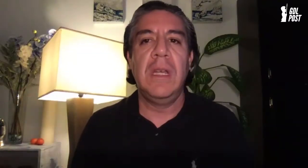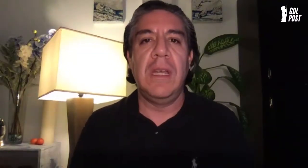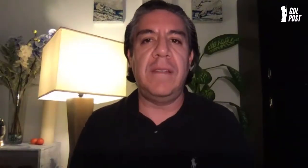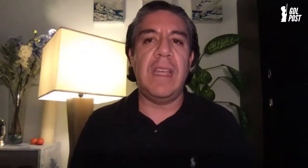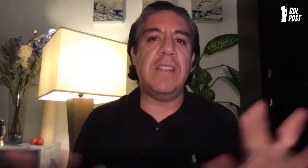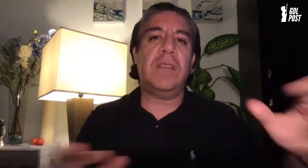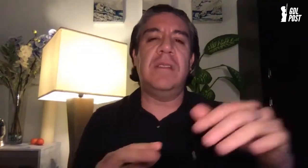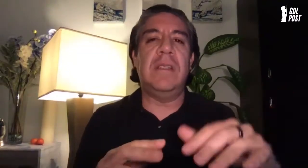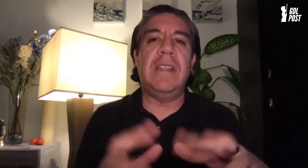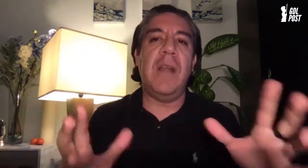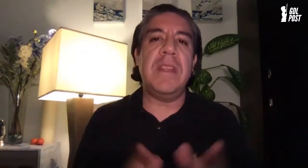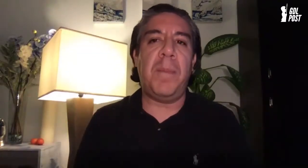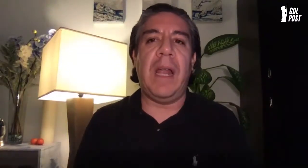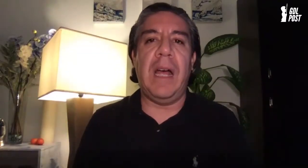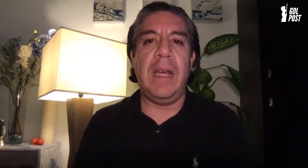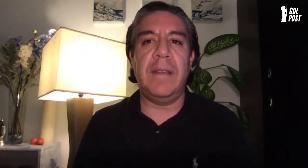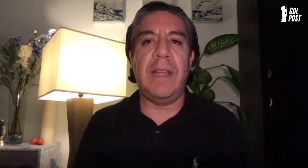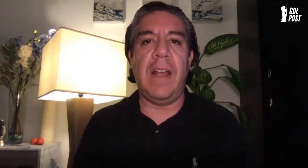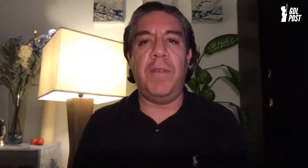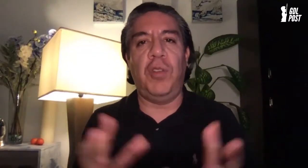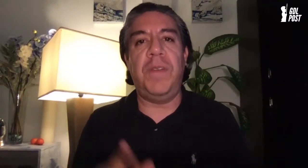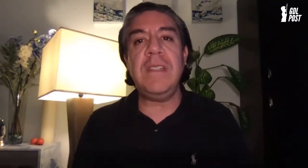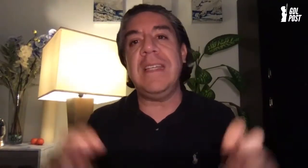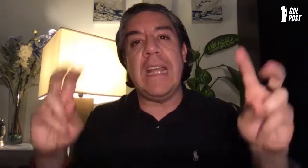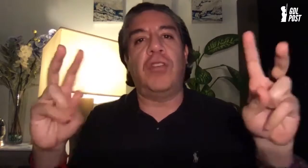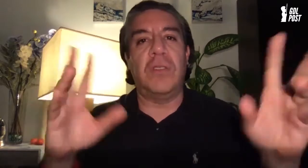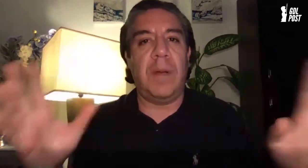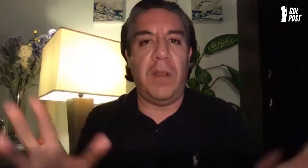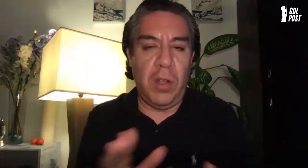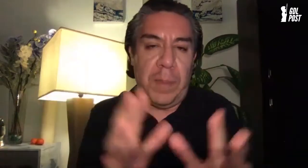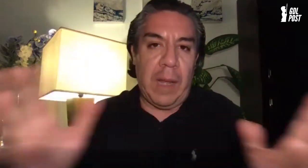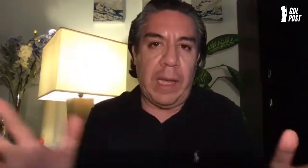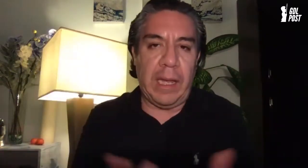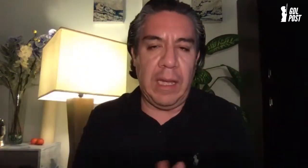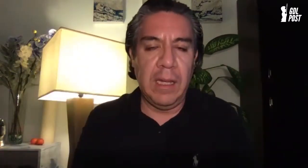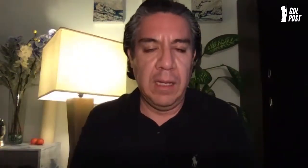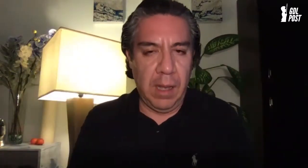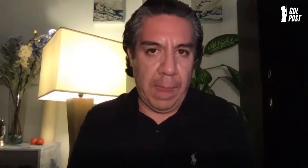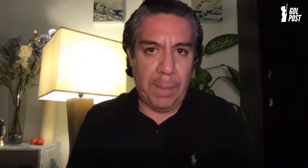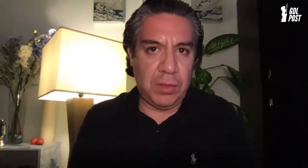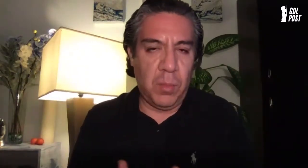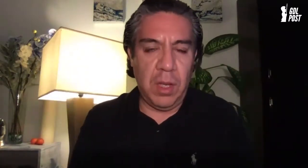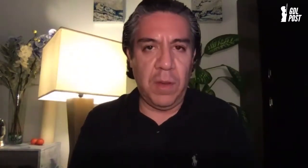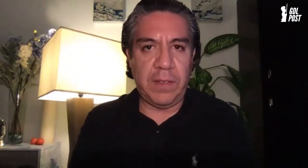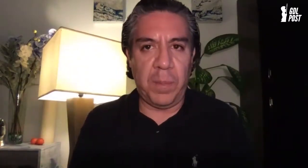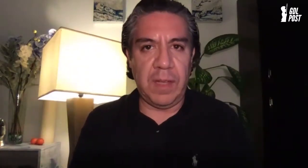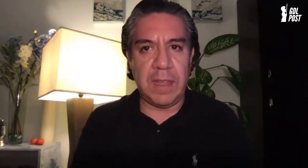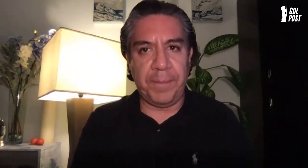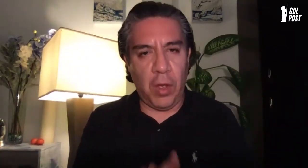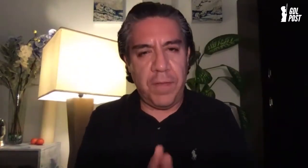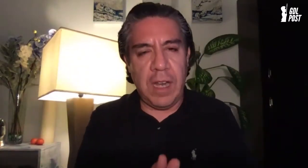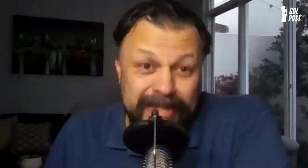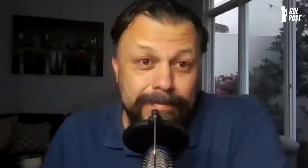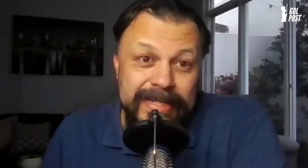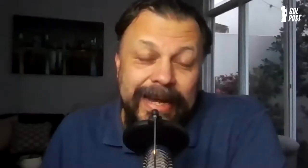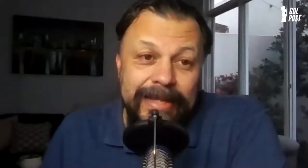coche, y eso es literalmente para los fifís y los conservadores, ¿no? Palabra que ha puesto muy de moda el señor presidente.